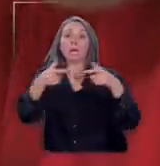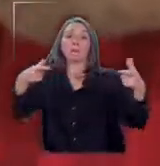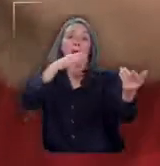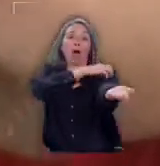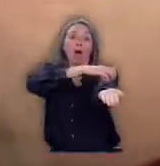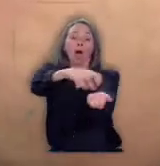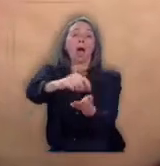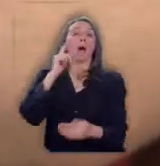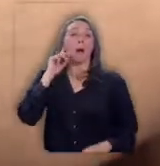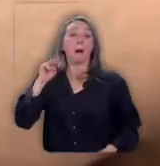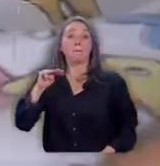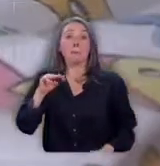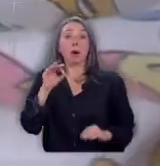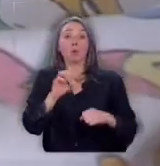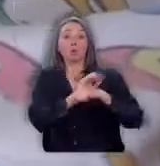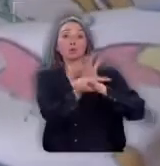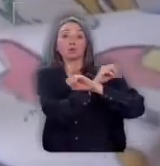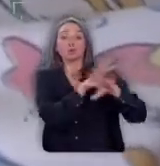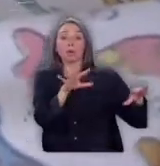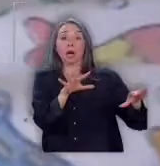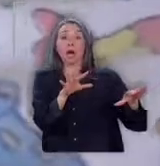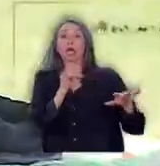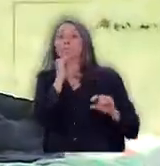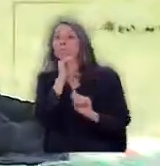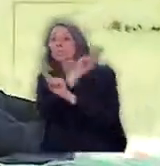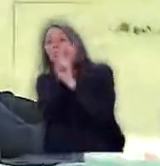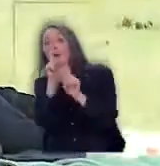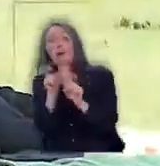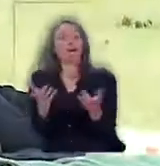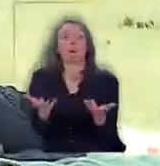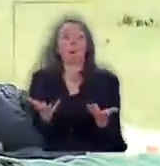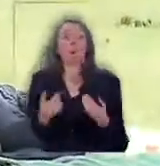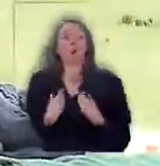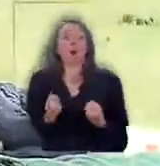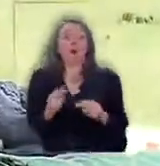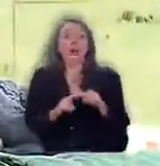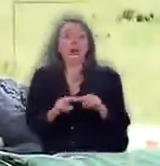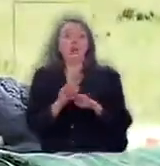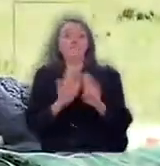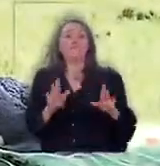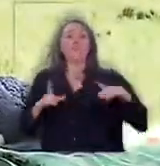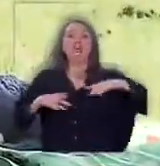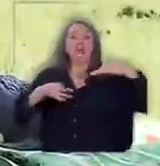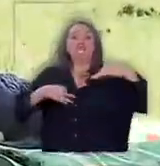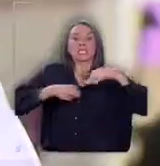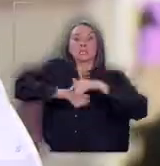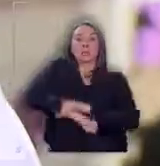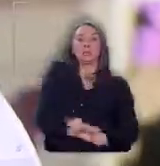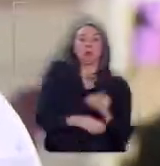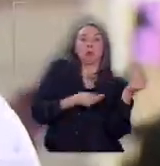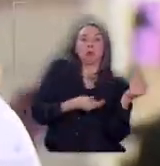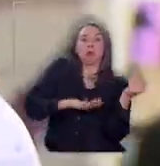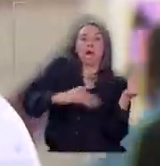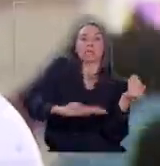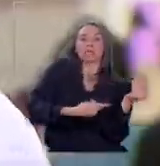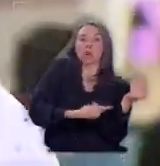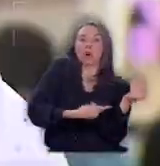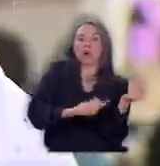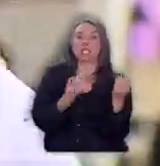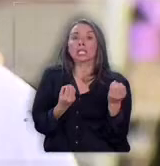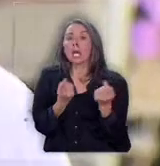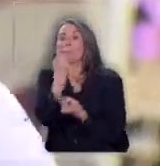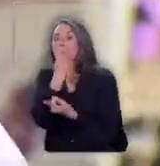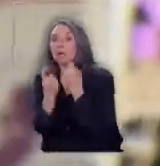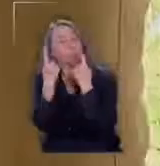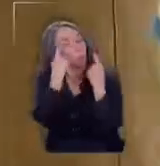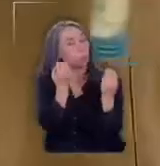madres que en medio de la pandemia viven con incertidumbre Qué hago cuando termine mi postnatal es la pregunta recurrente